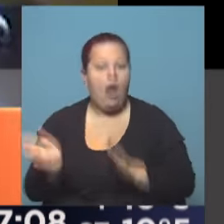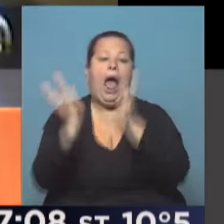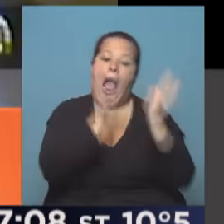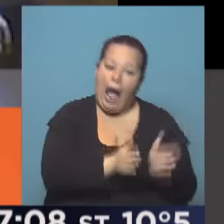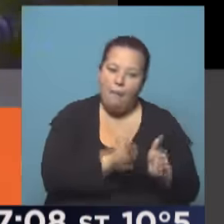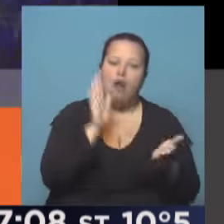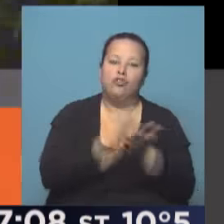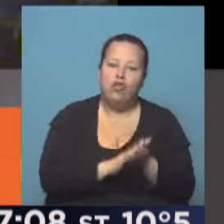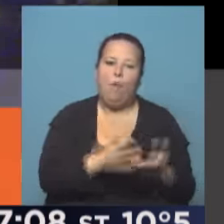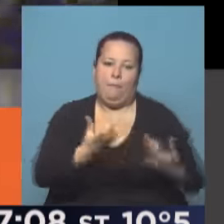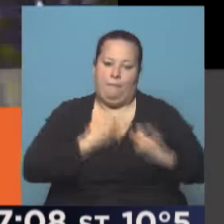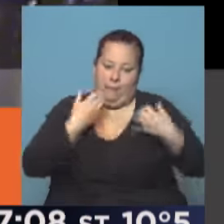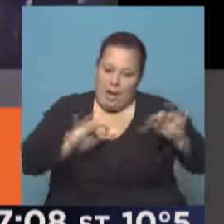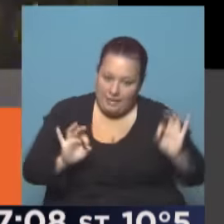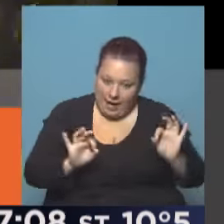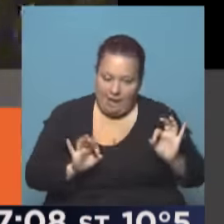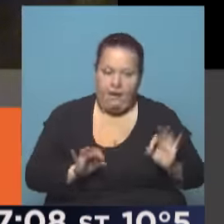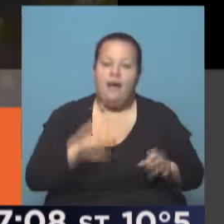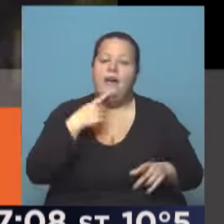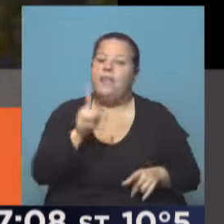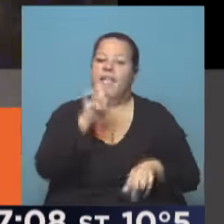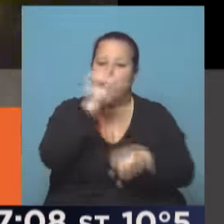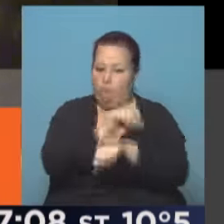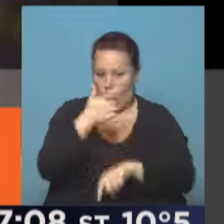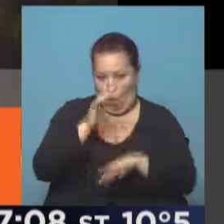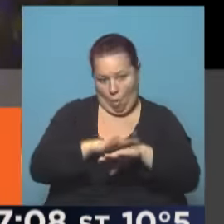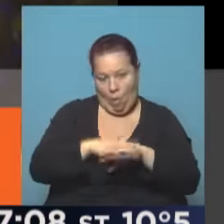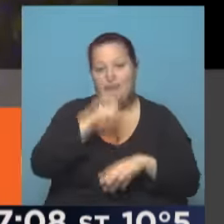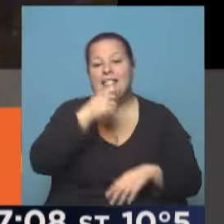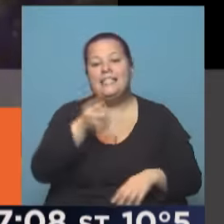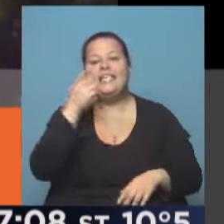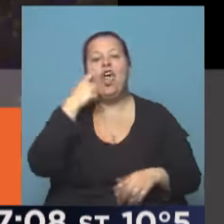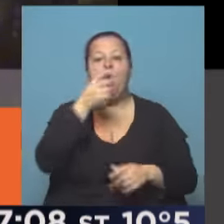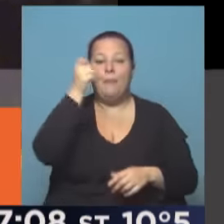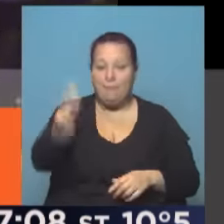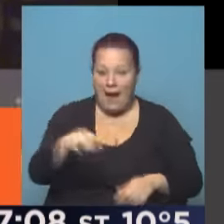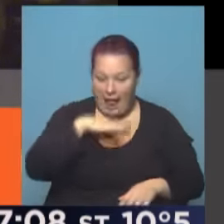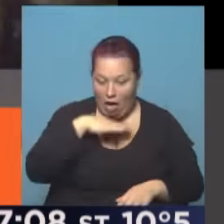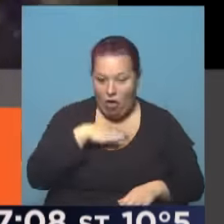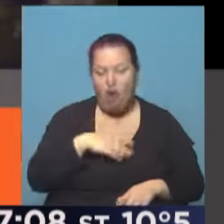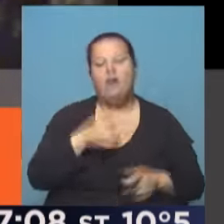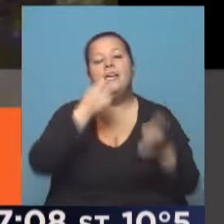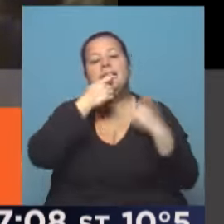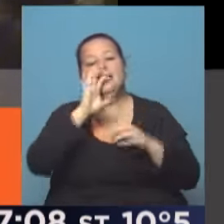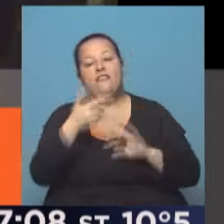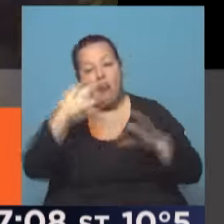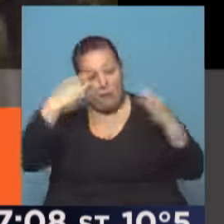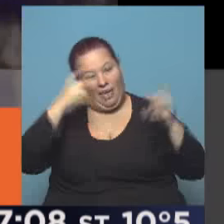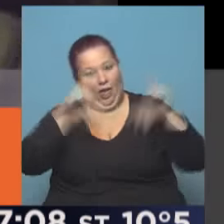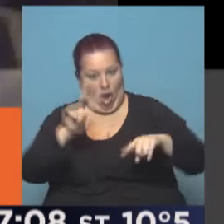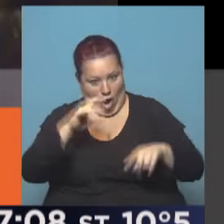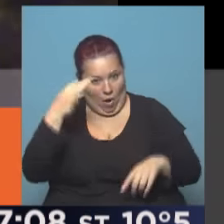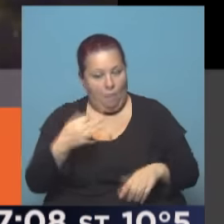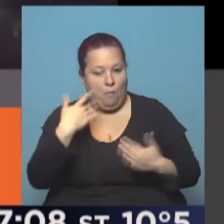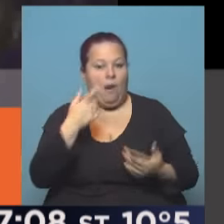otro el de la legítima defensa que exime de pena al autor de un hecho si hubo agresión ilegítima se utiliza un medio racional y adecuado